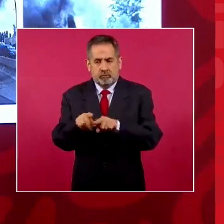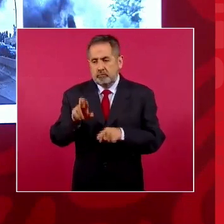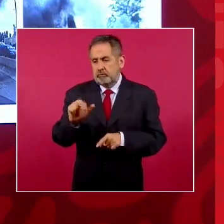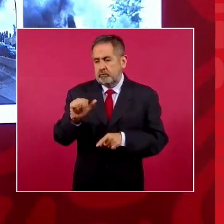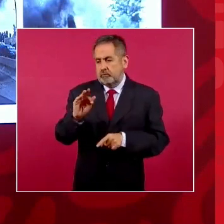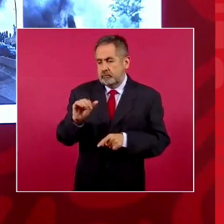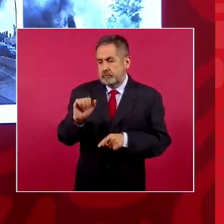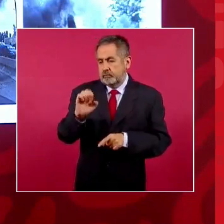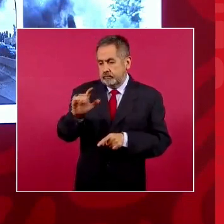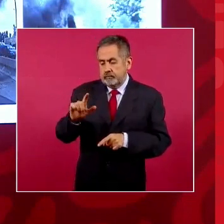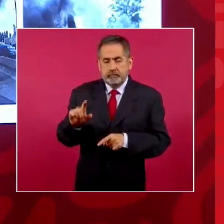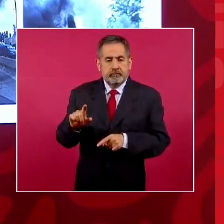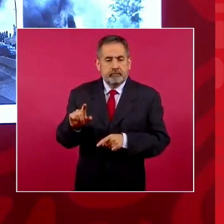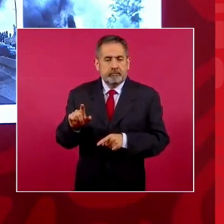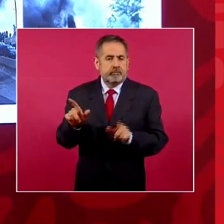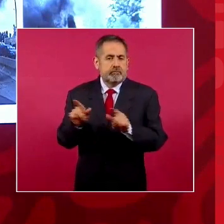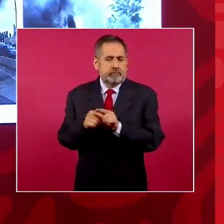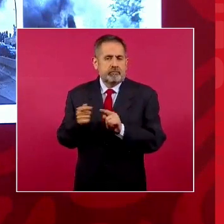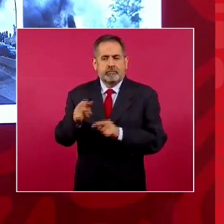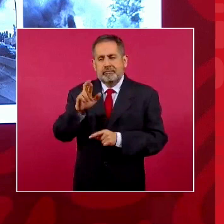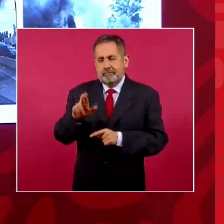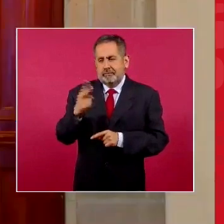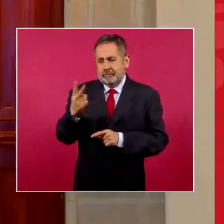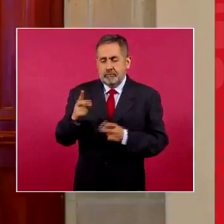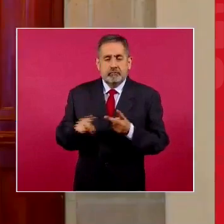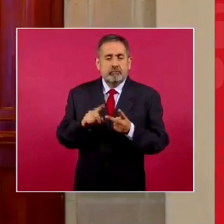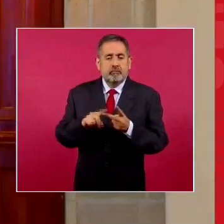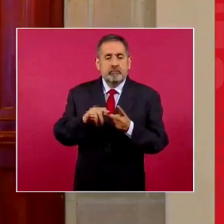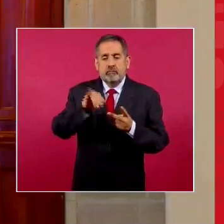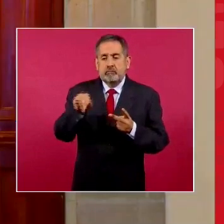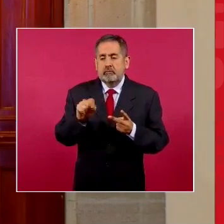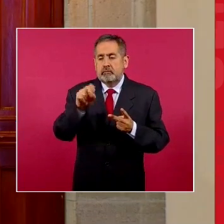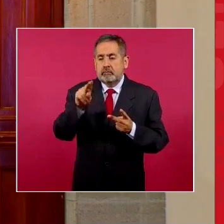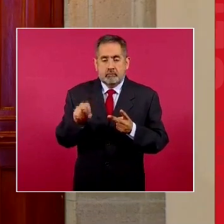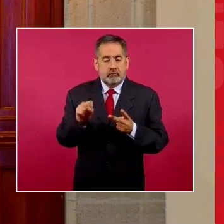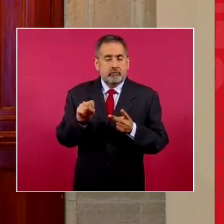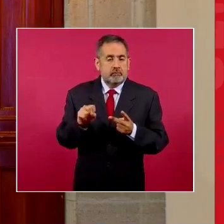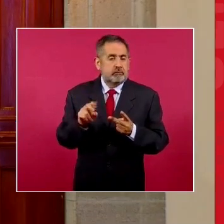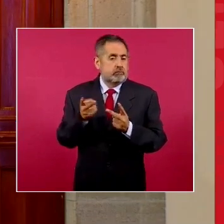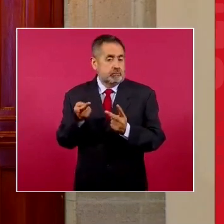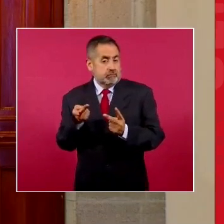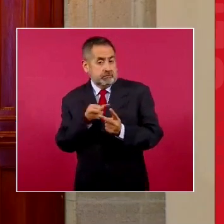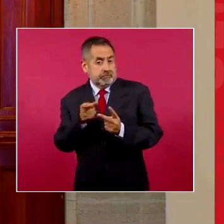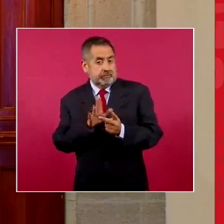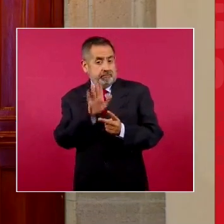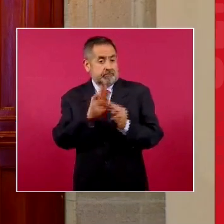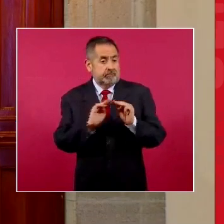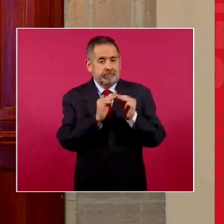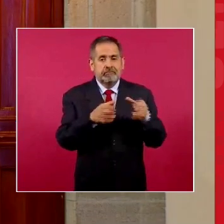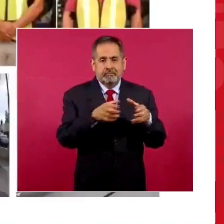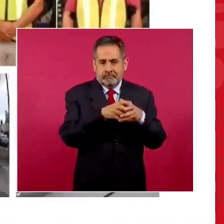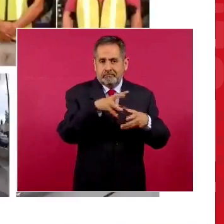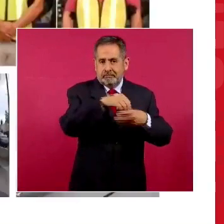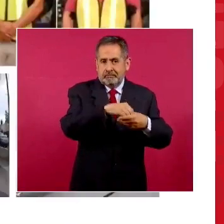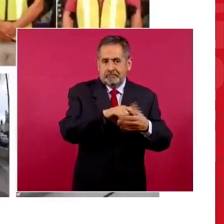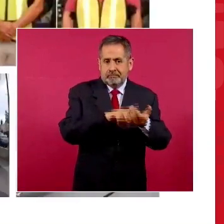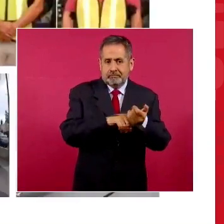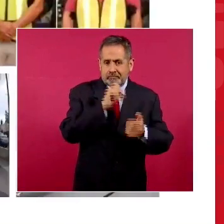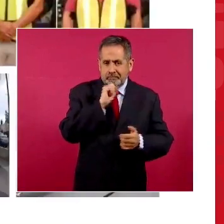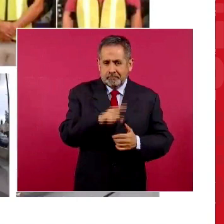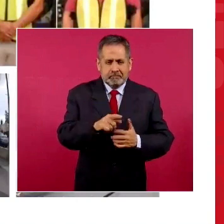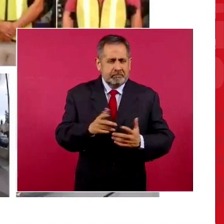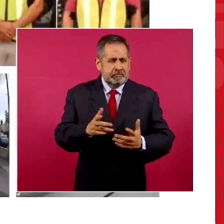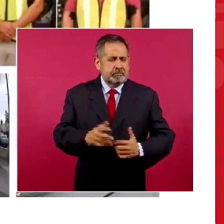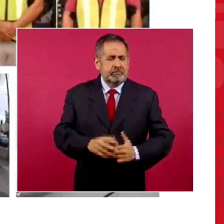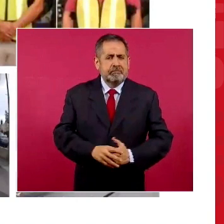N., alias el R2, y Jesús Santiago N., presuntos integrantes de este cartel. En el momento